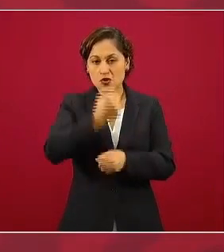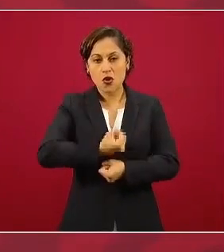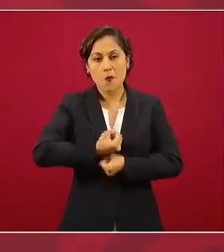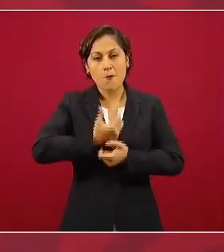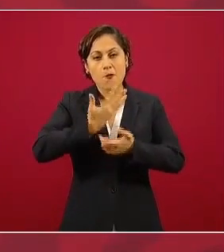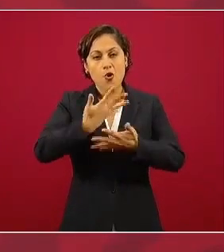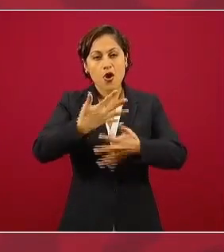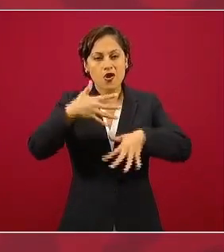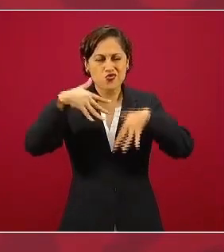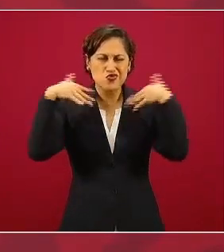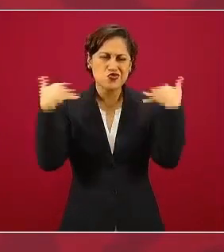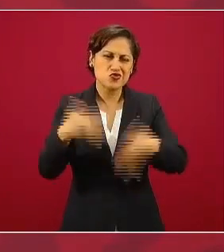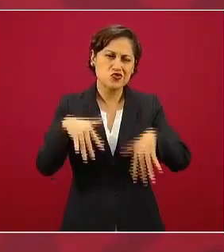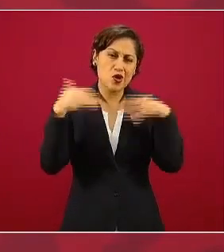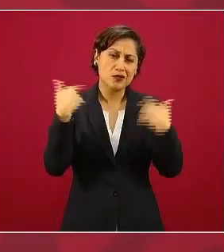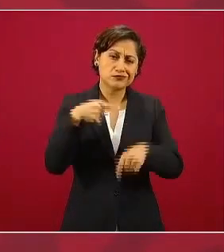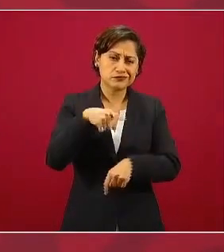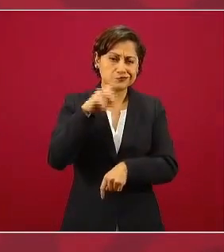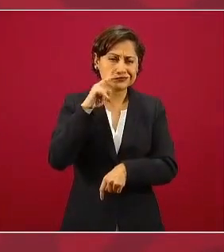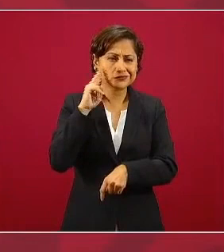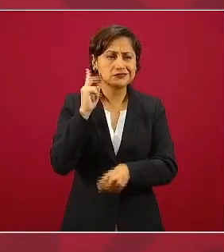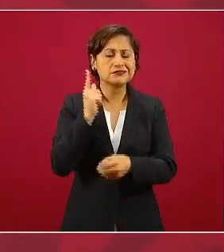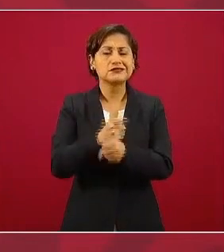con cariño, pues.